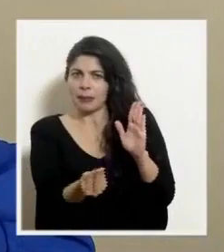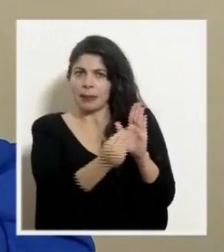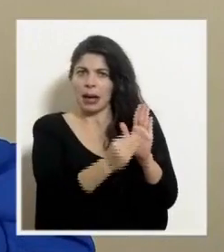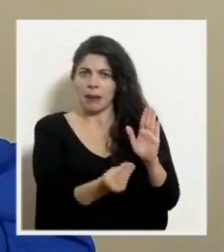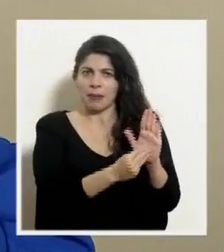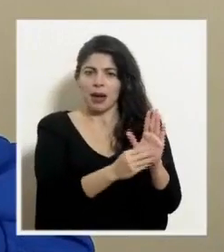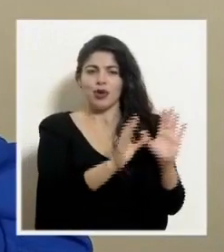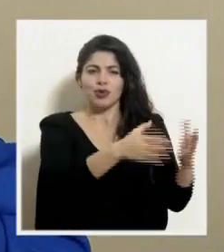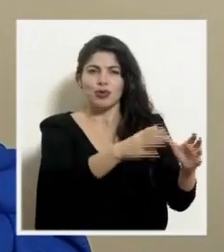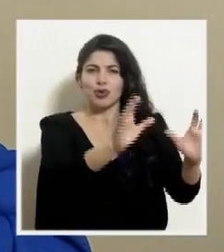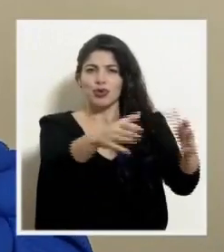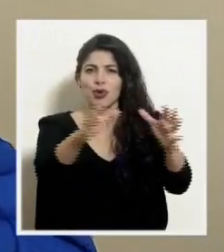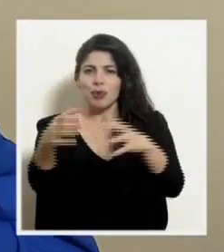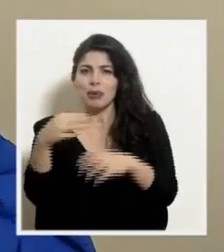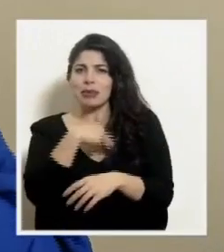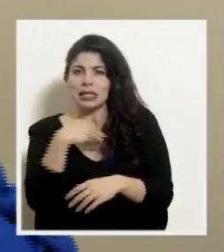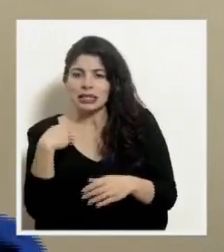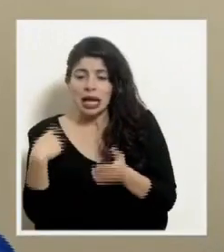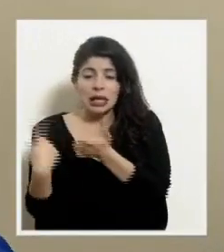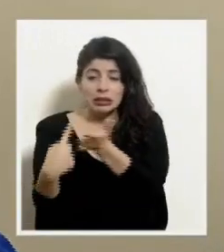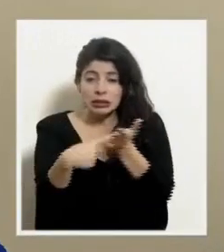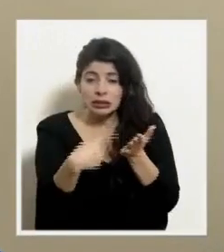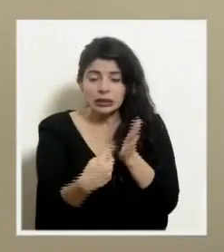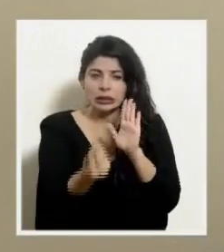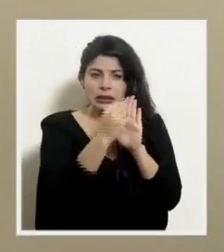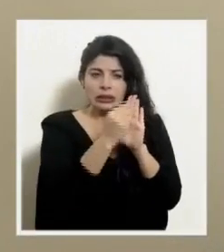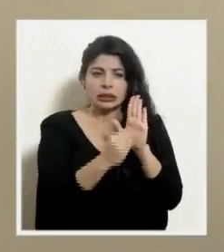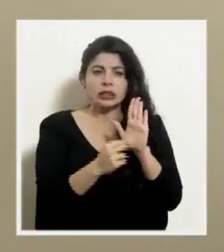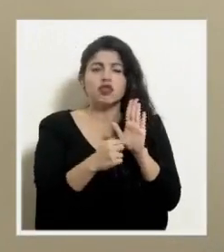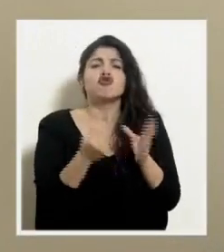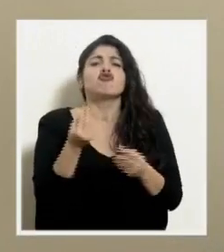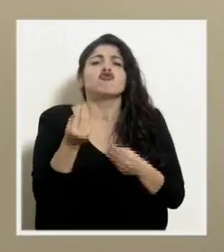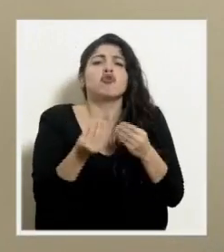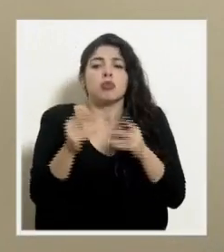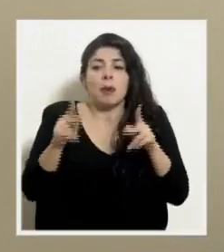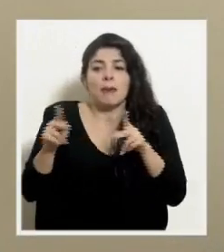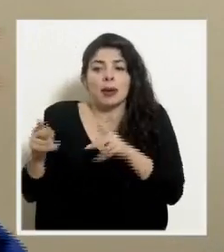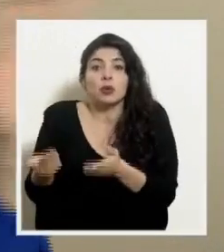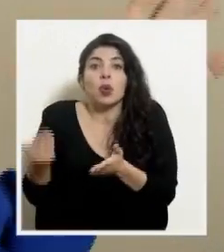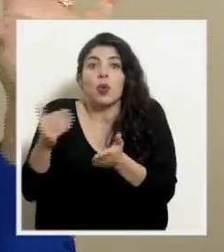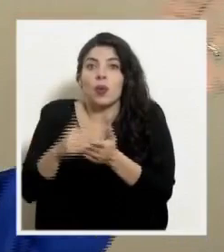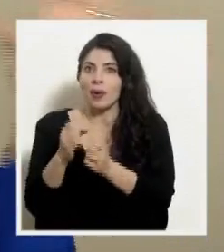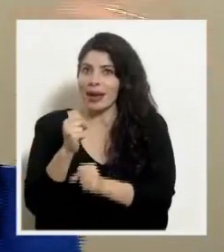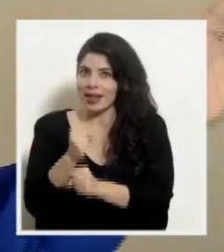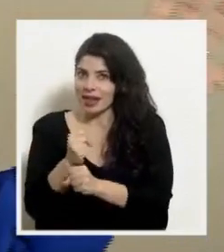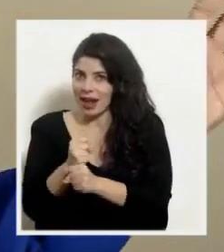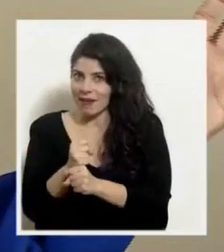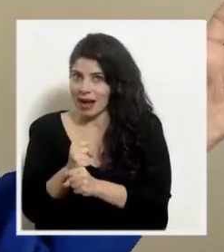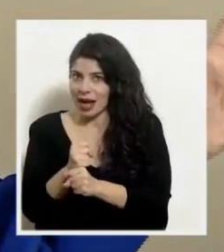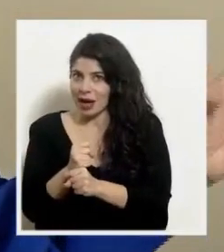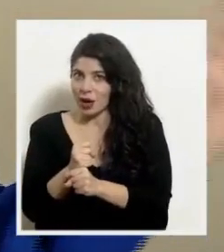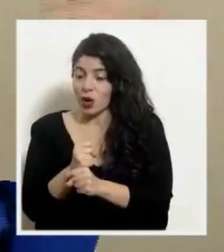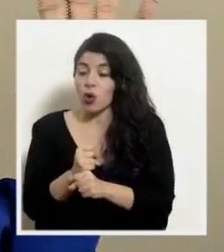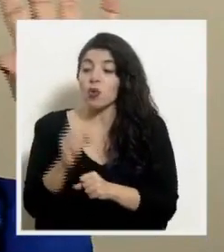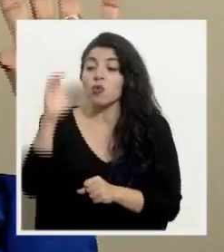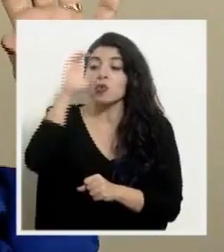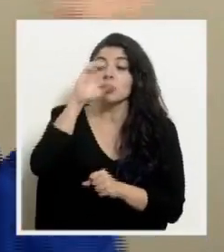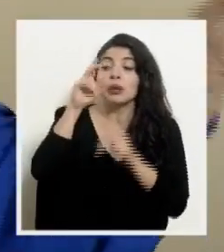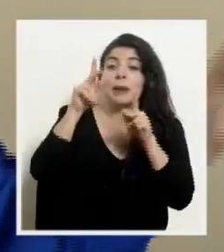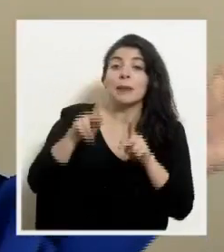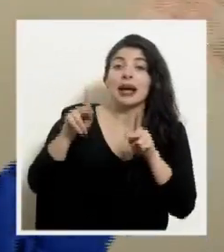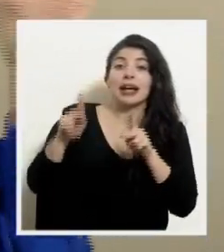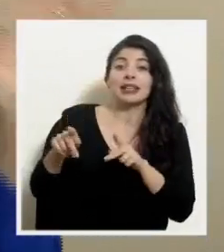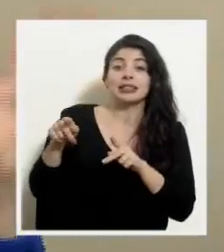ámbitos y los ministerios para este tema de la reinserción de las personas al mercado laboral que no están ni